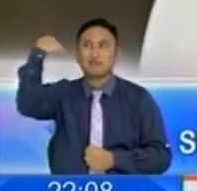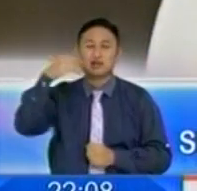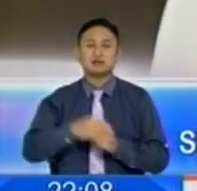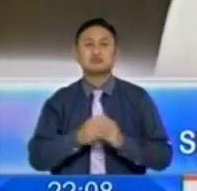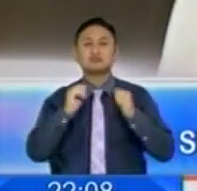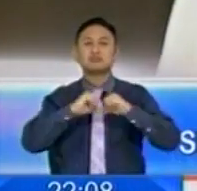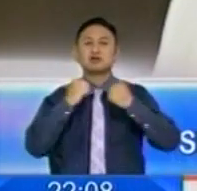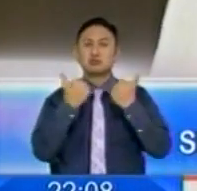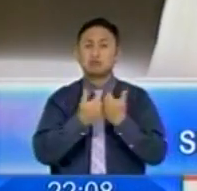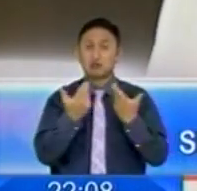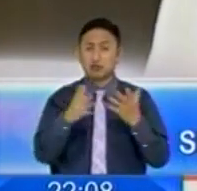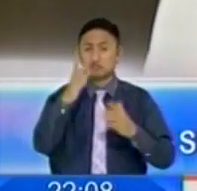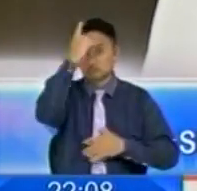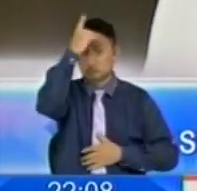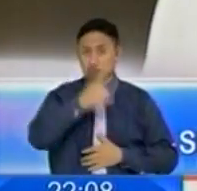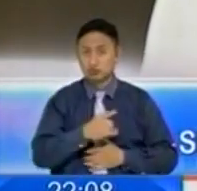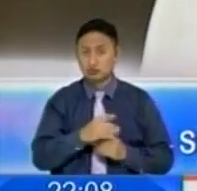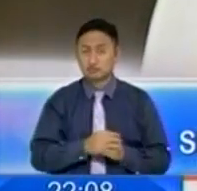asamblea resolvió ya.